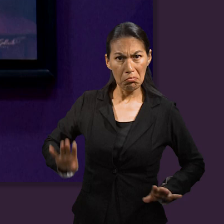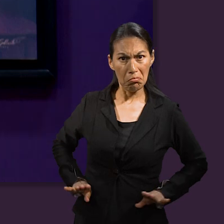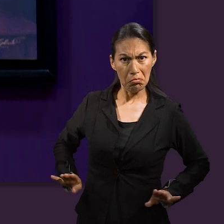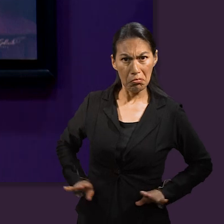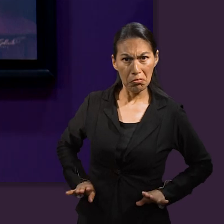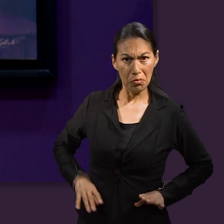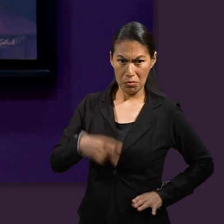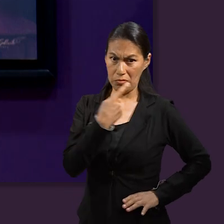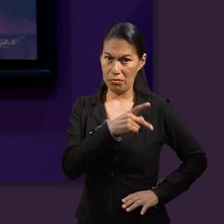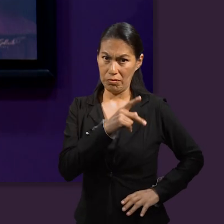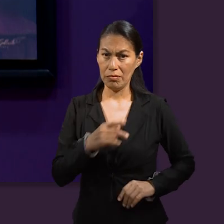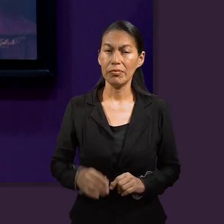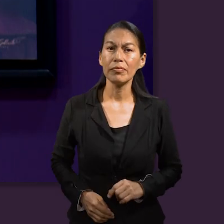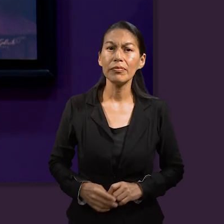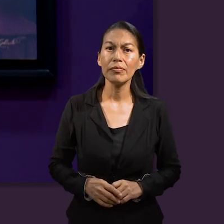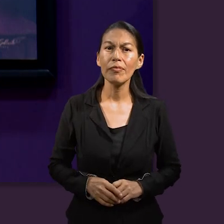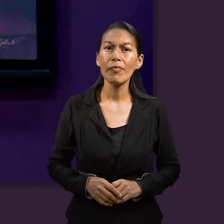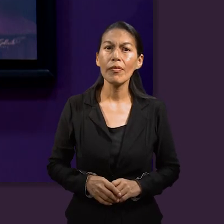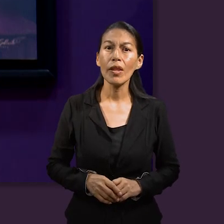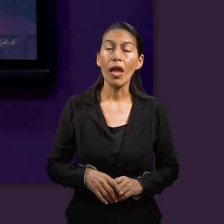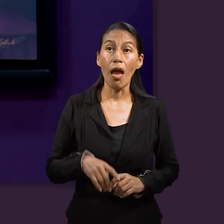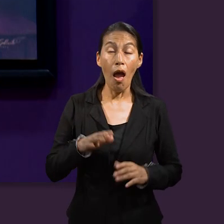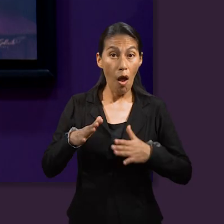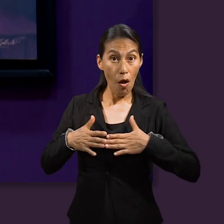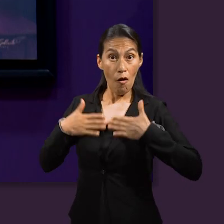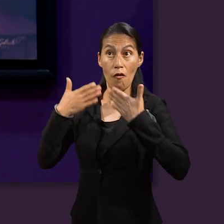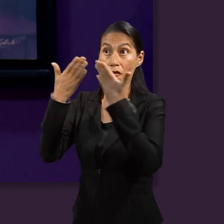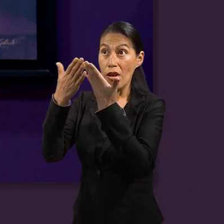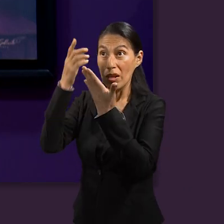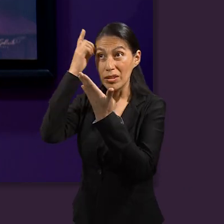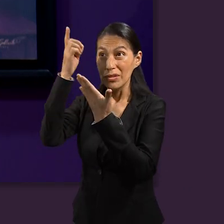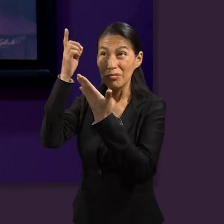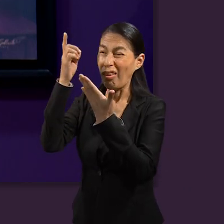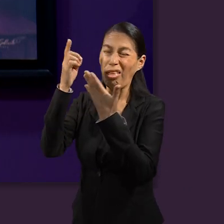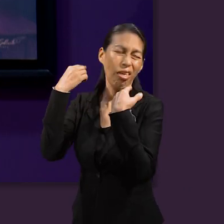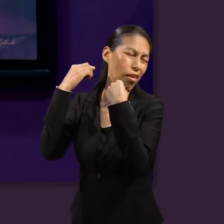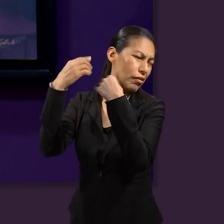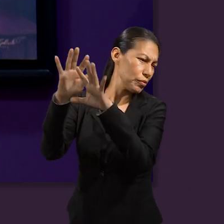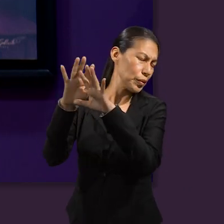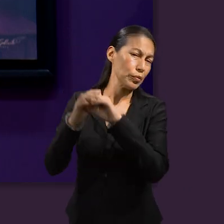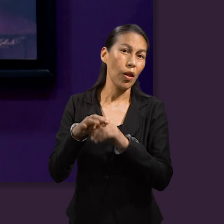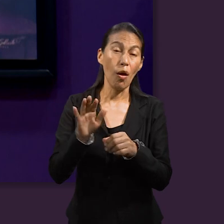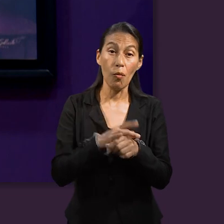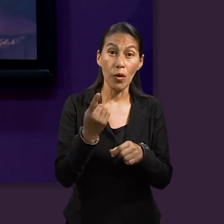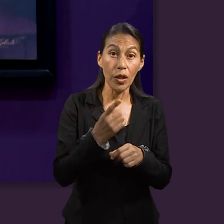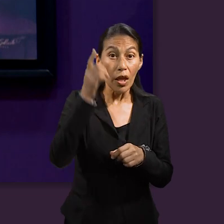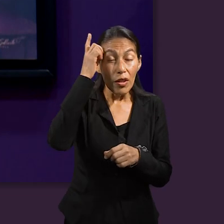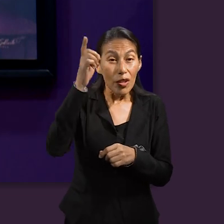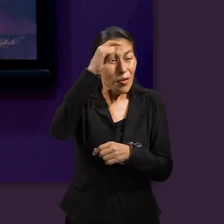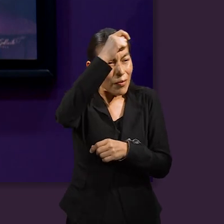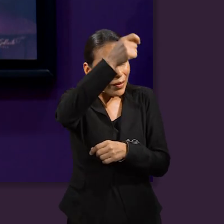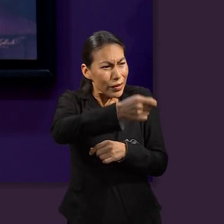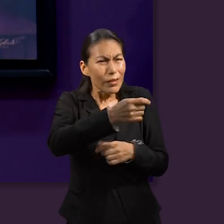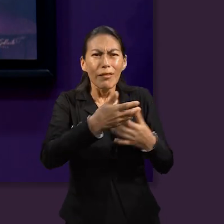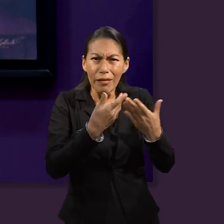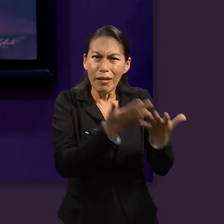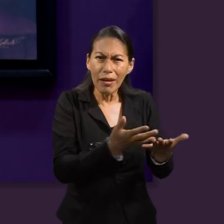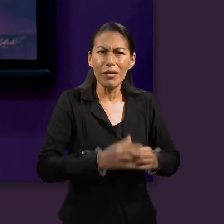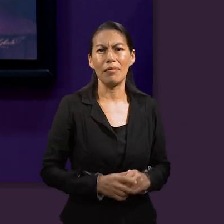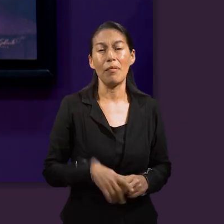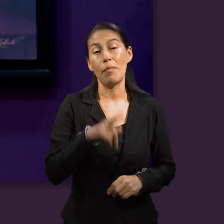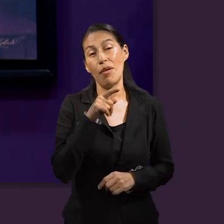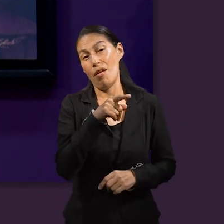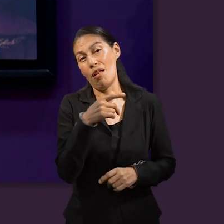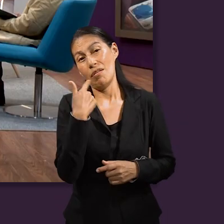la había buscado por su propia cuenta como dejando de confiar en dios en que dios le iba a dar de todas formas su bendición